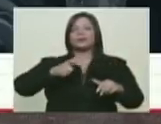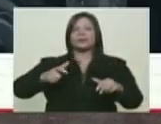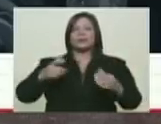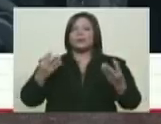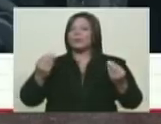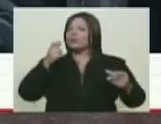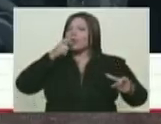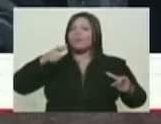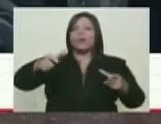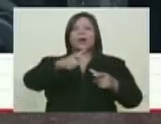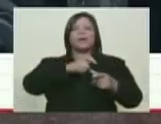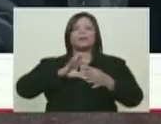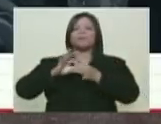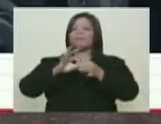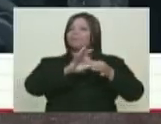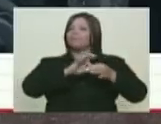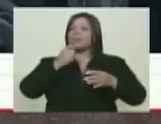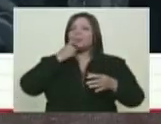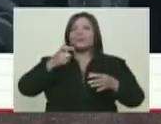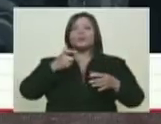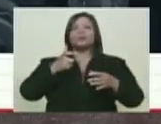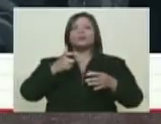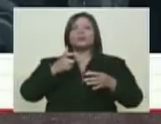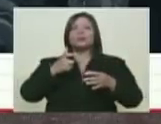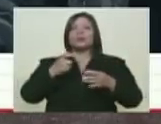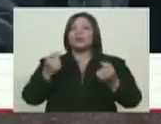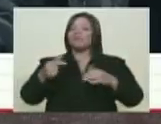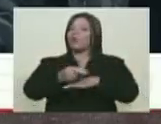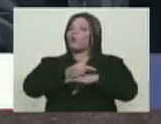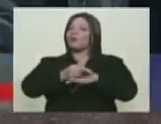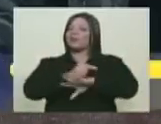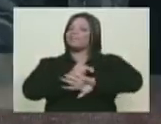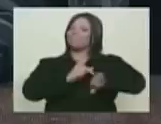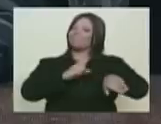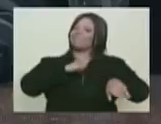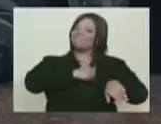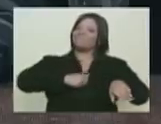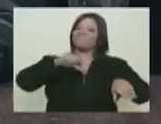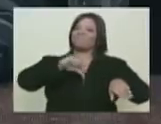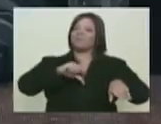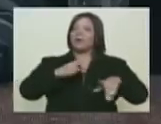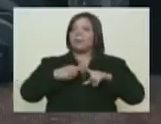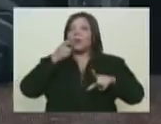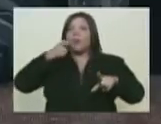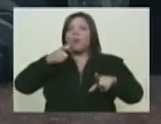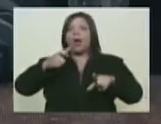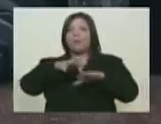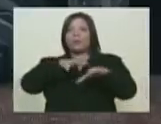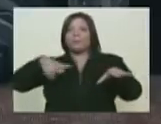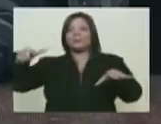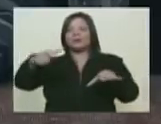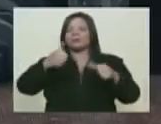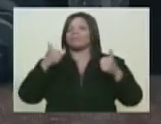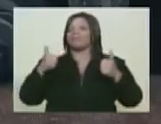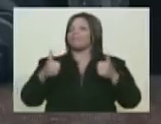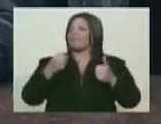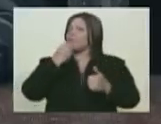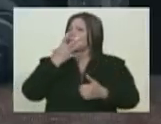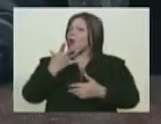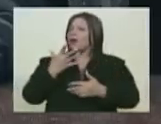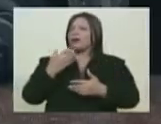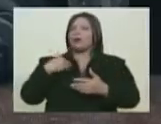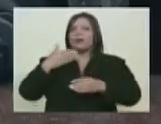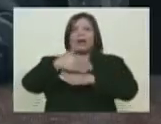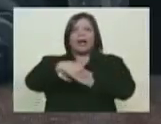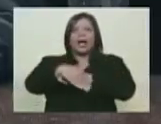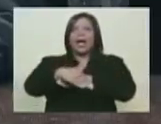Mucho pueblo ahí en México, mucho pueblo para tan poco gobierno que tenemos. Notable, notable. Cómo la gente salió a